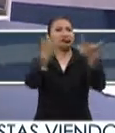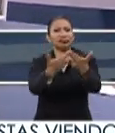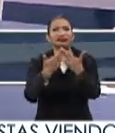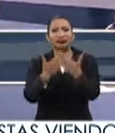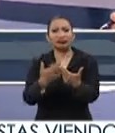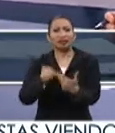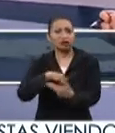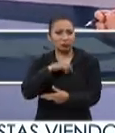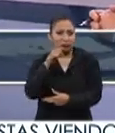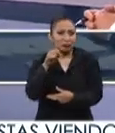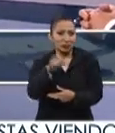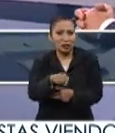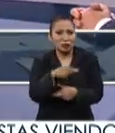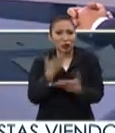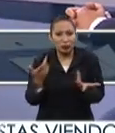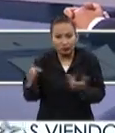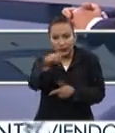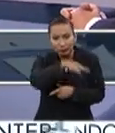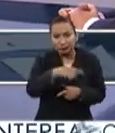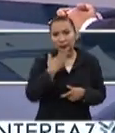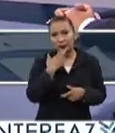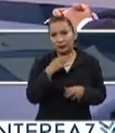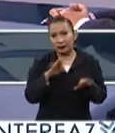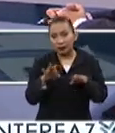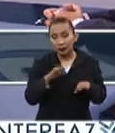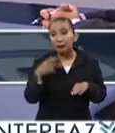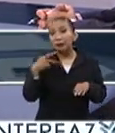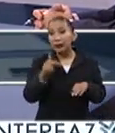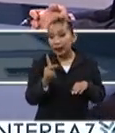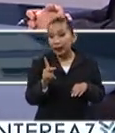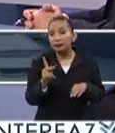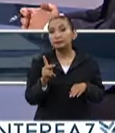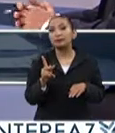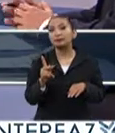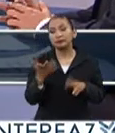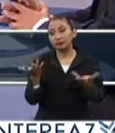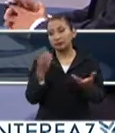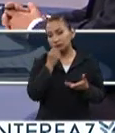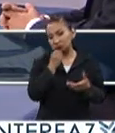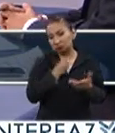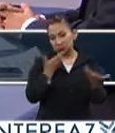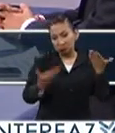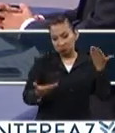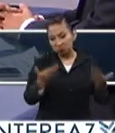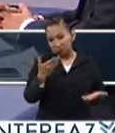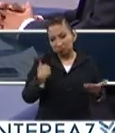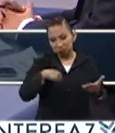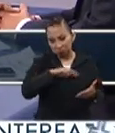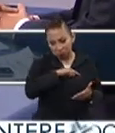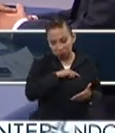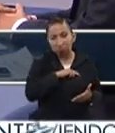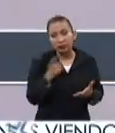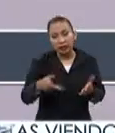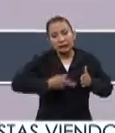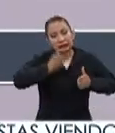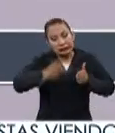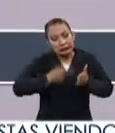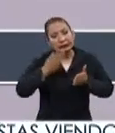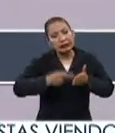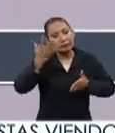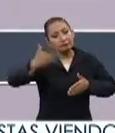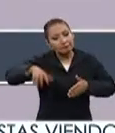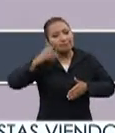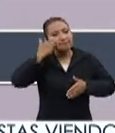dada nuestra propia función. Sin embargo, y aunque hemos estado continuos en